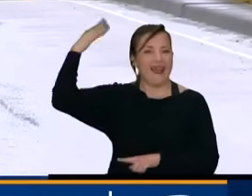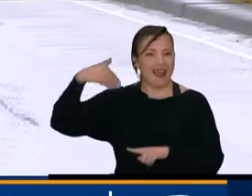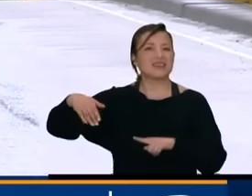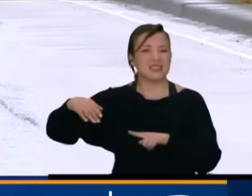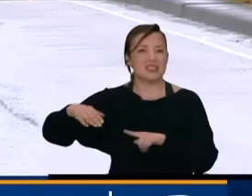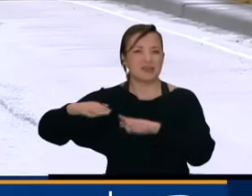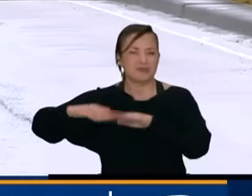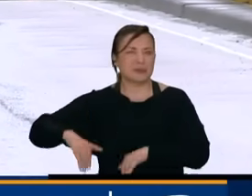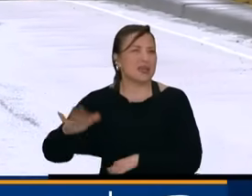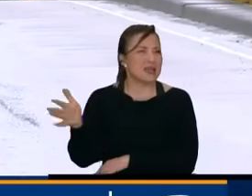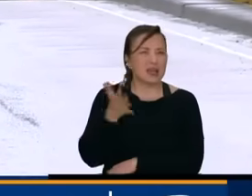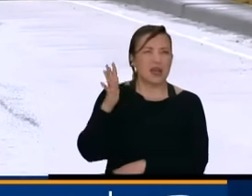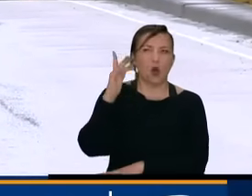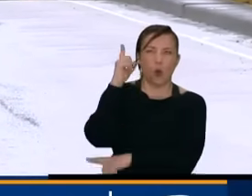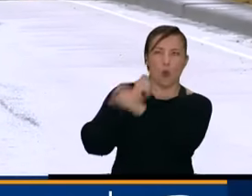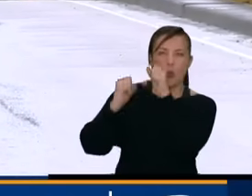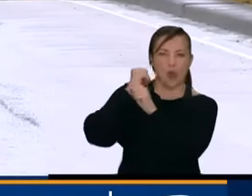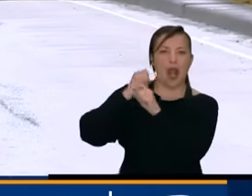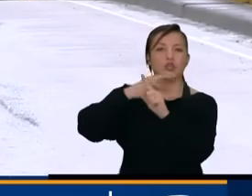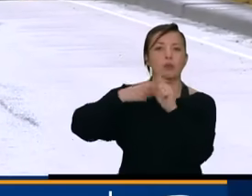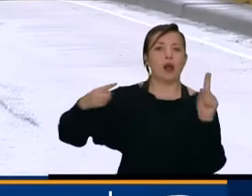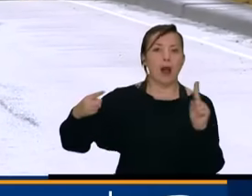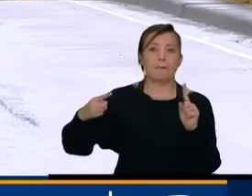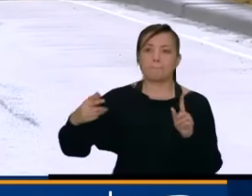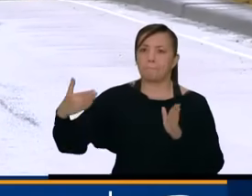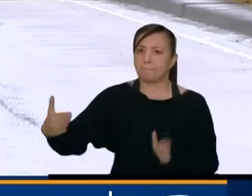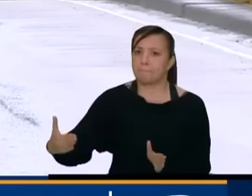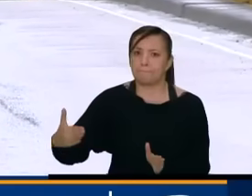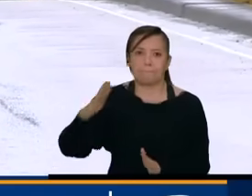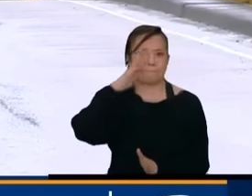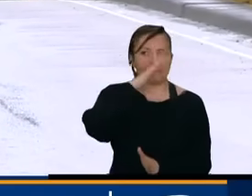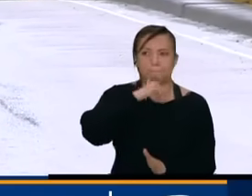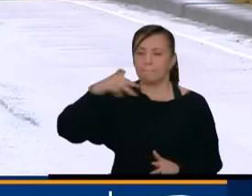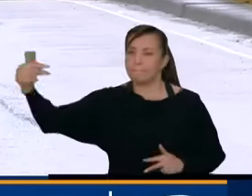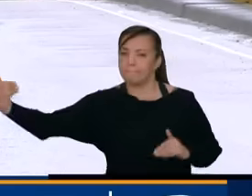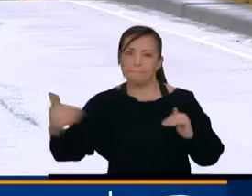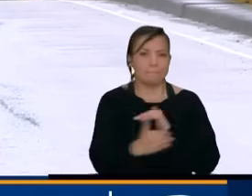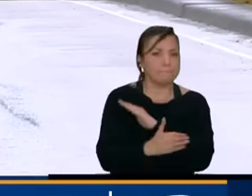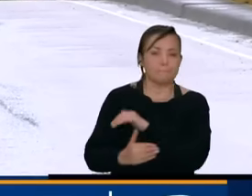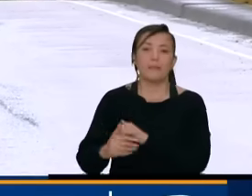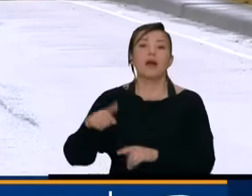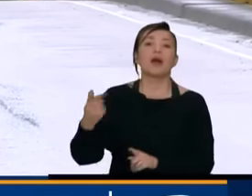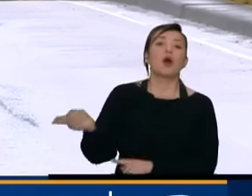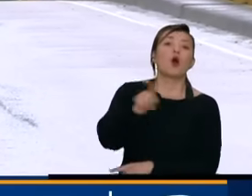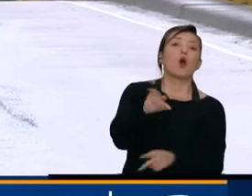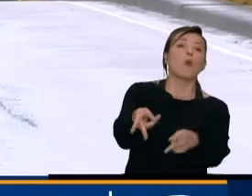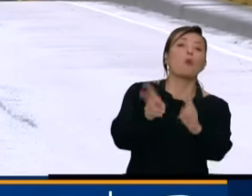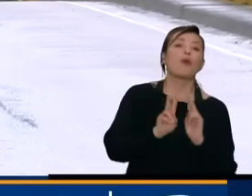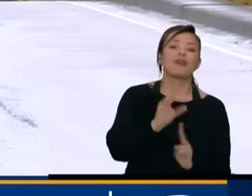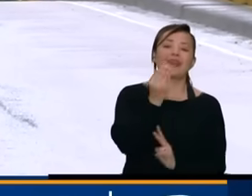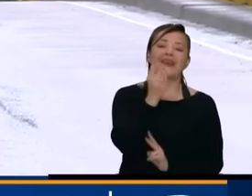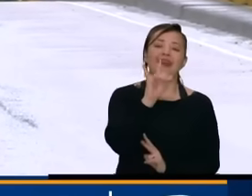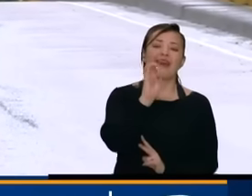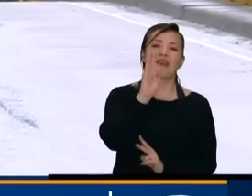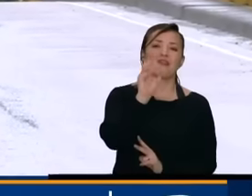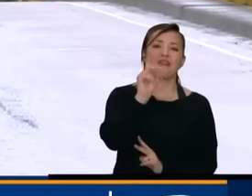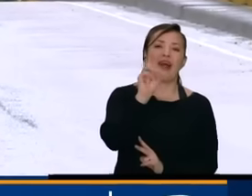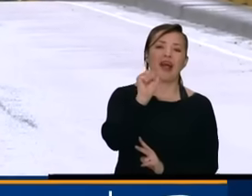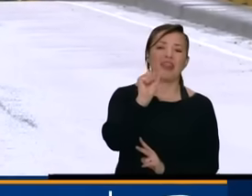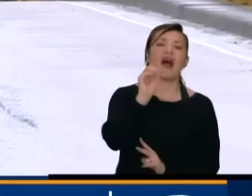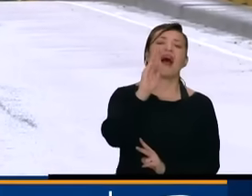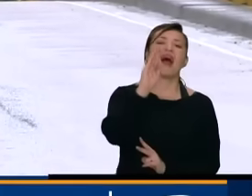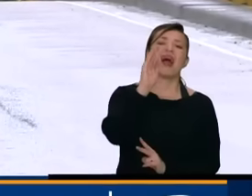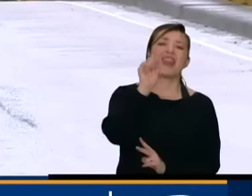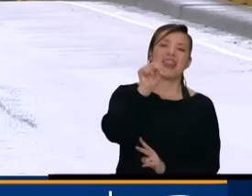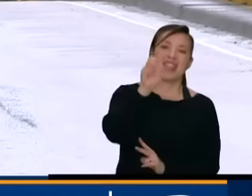Hace casi alrededor de año y medio duramos incomunicados un buen tiempo. El puente de Quebrada Negra al borde del colapso y hoy lo que se